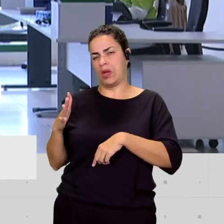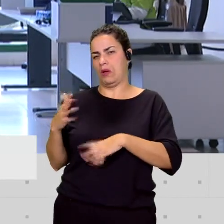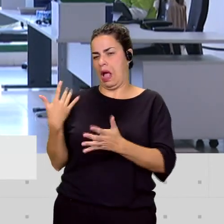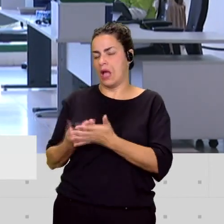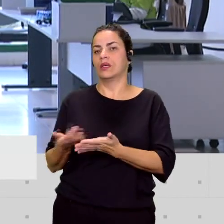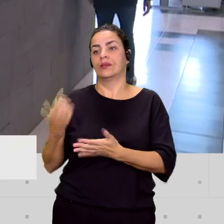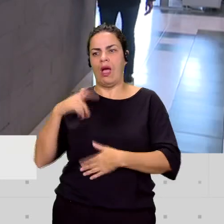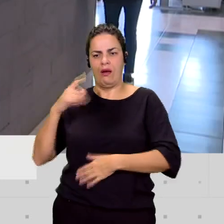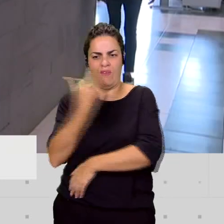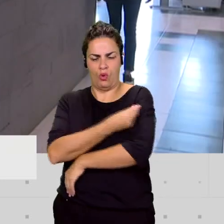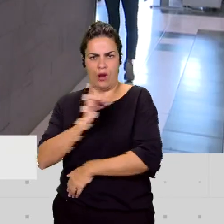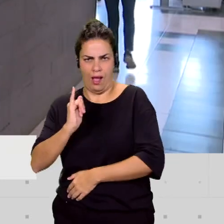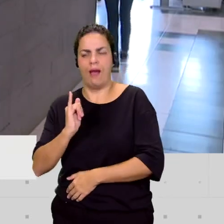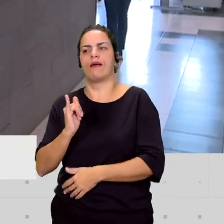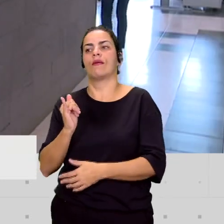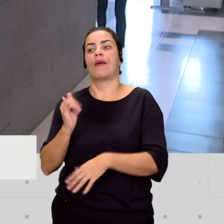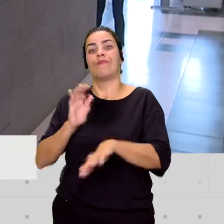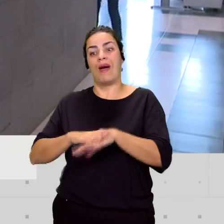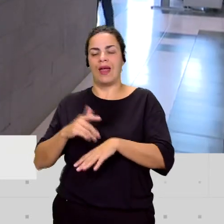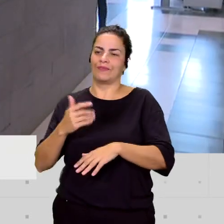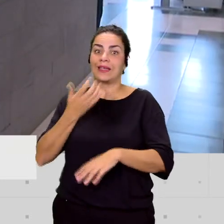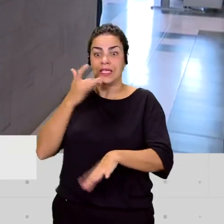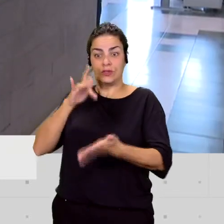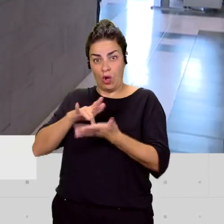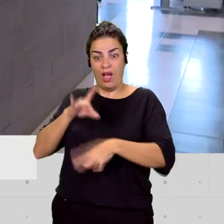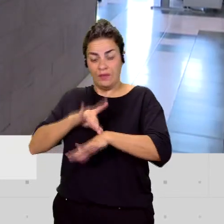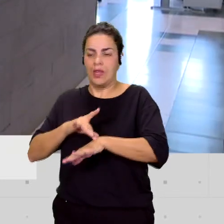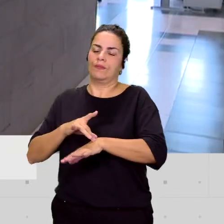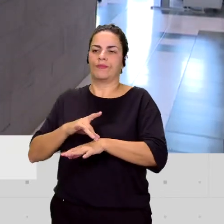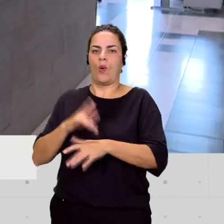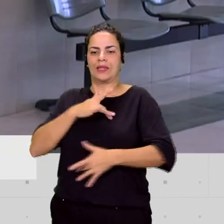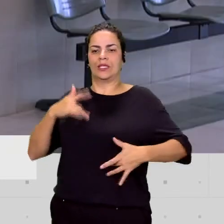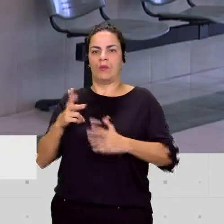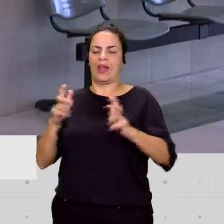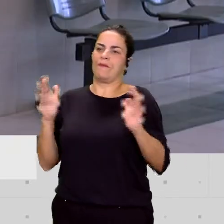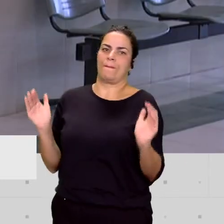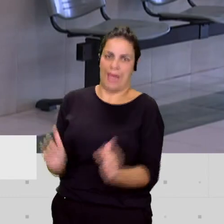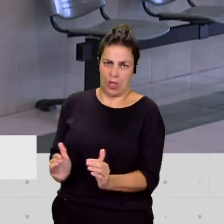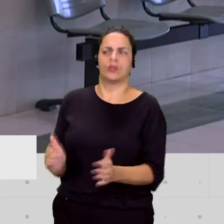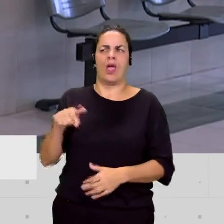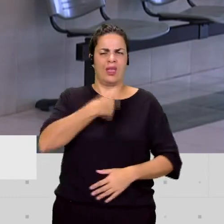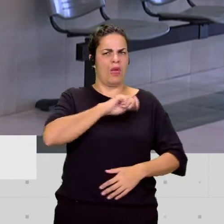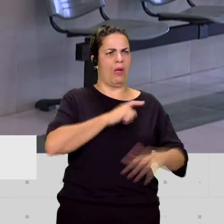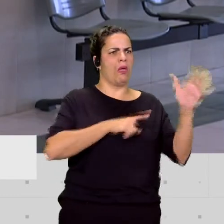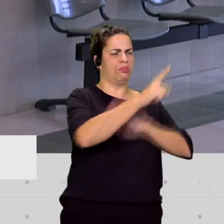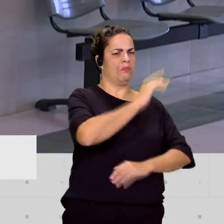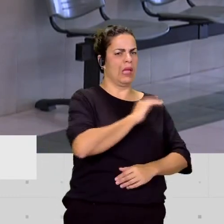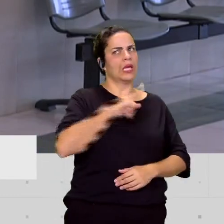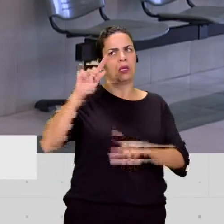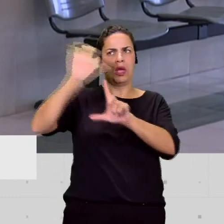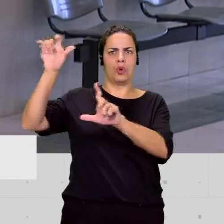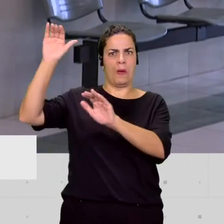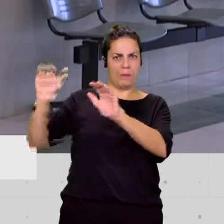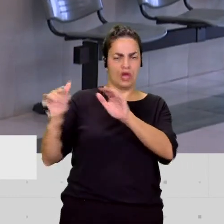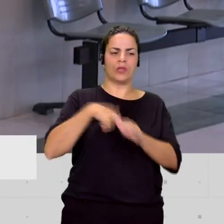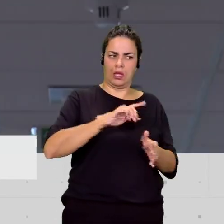anticuerpo monoclonal disponible para reducir la severidad. Esto se ha avanzado bastante en España, más que en otros países europeos, en su